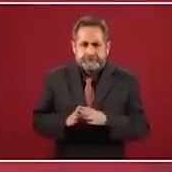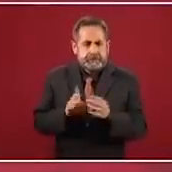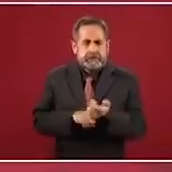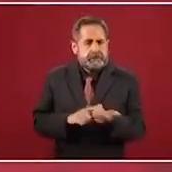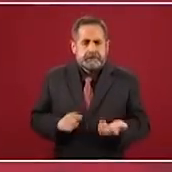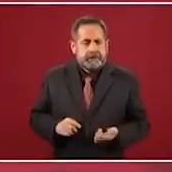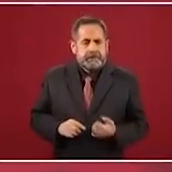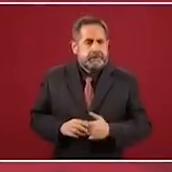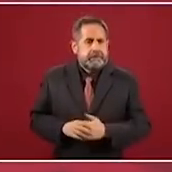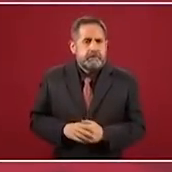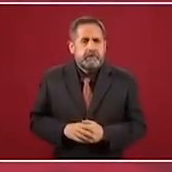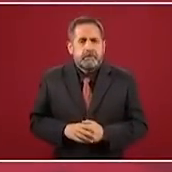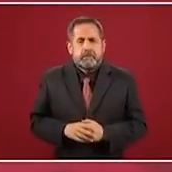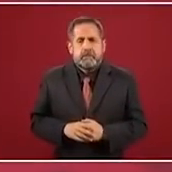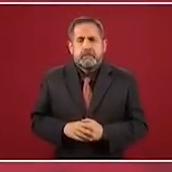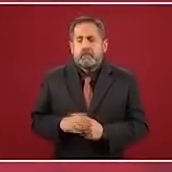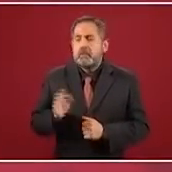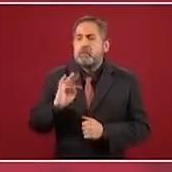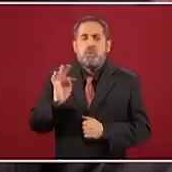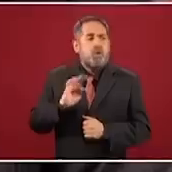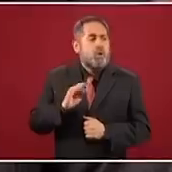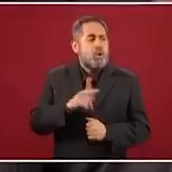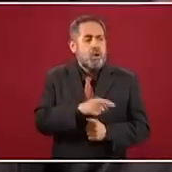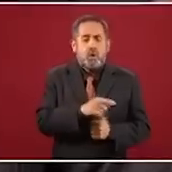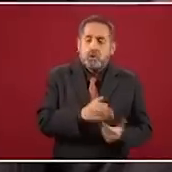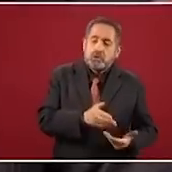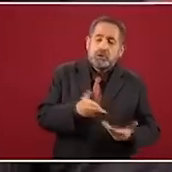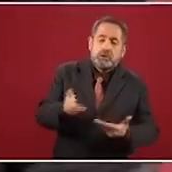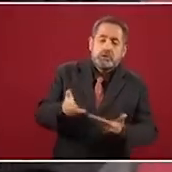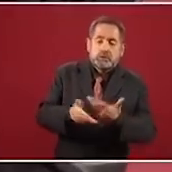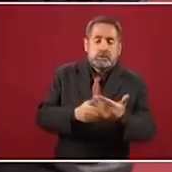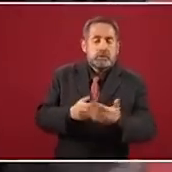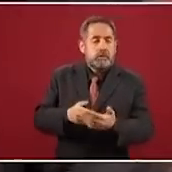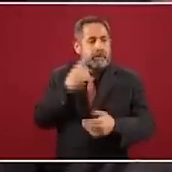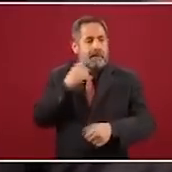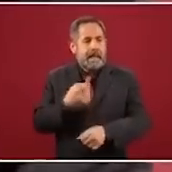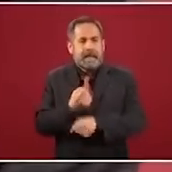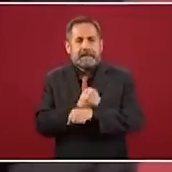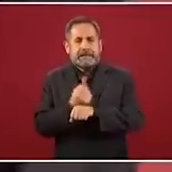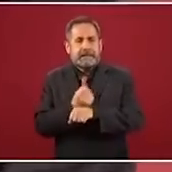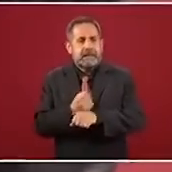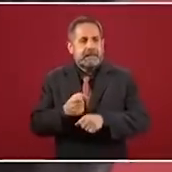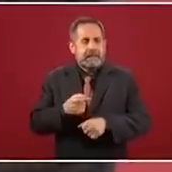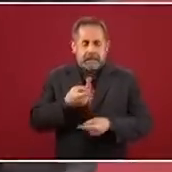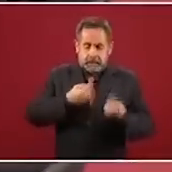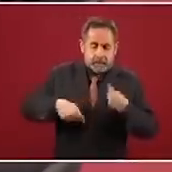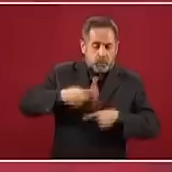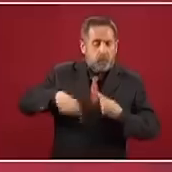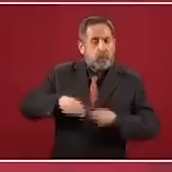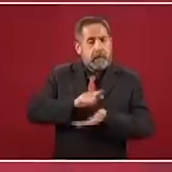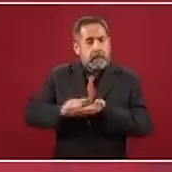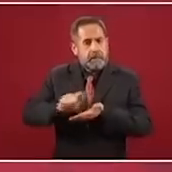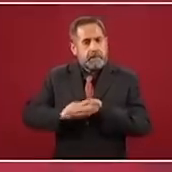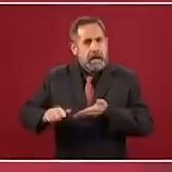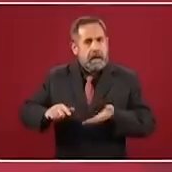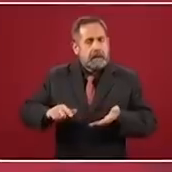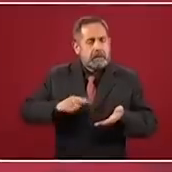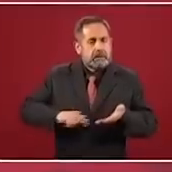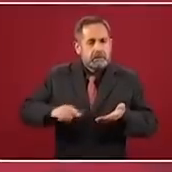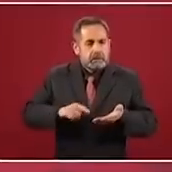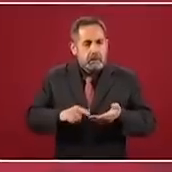que un servicio de hemodiálisis varíe, ¿no?, en